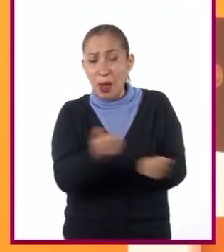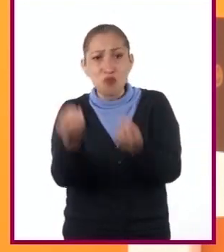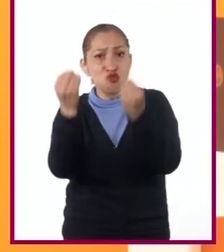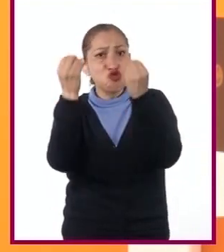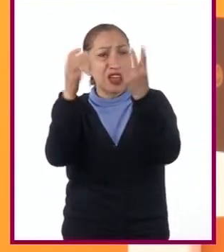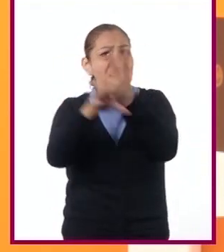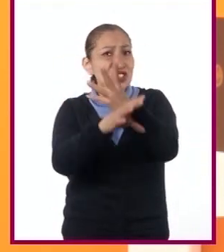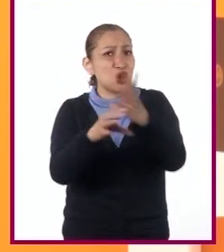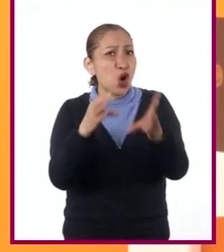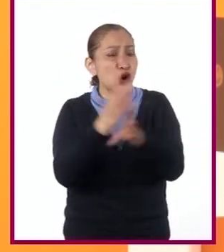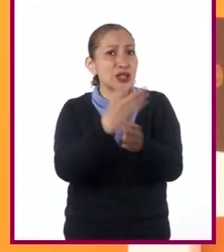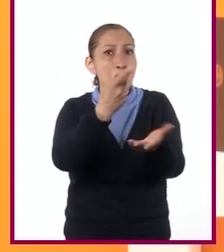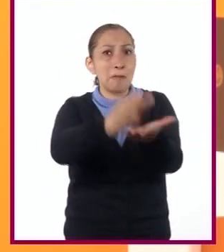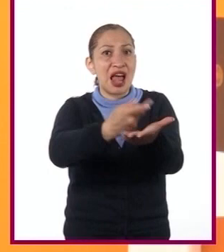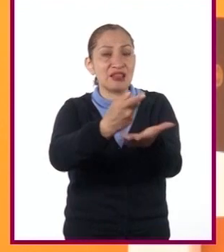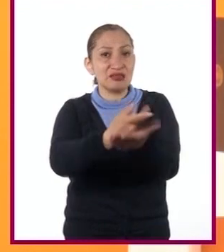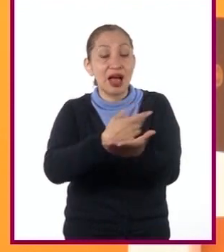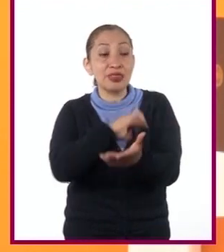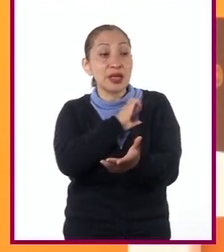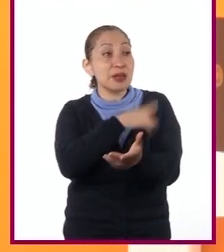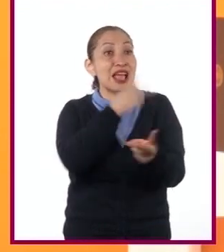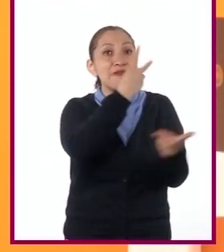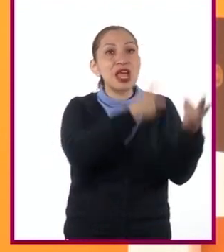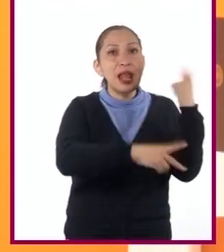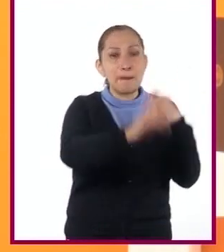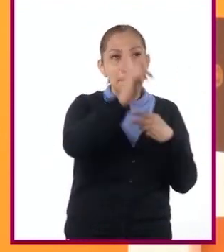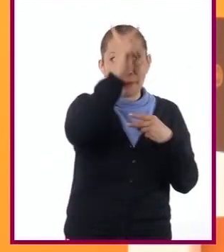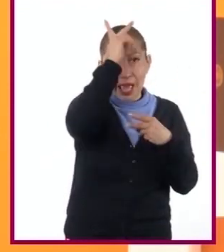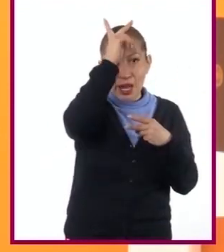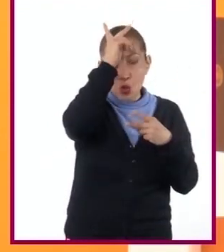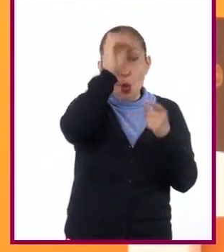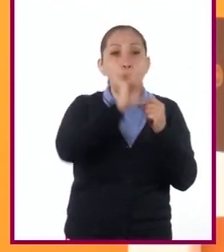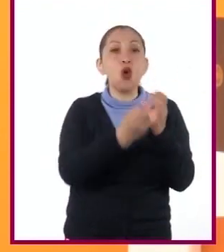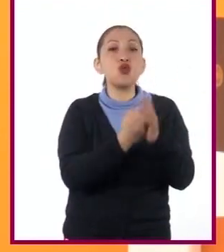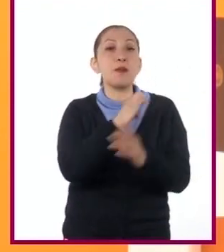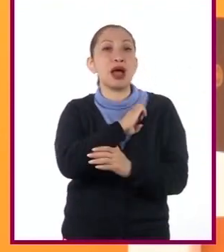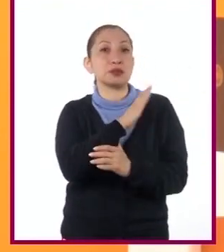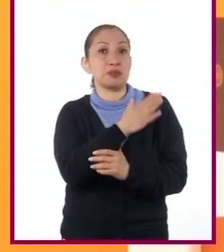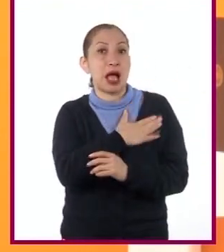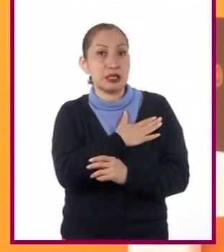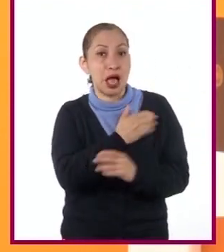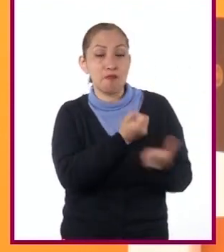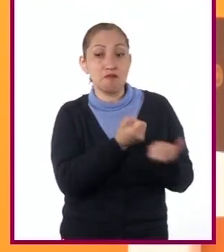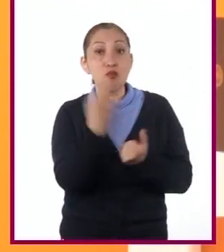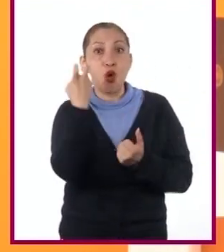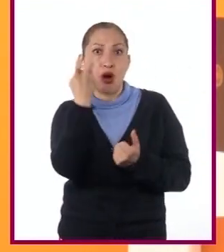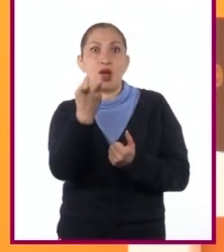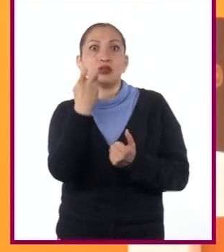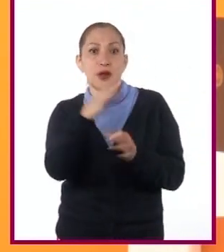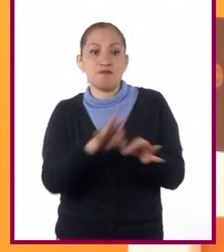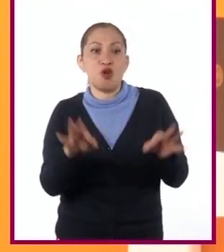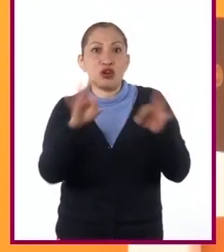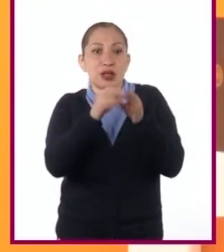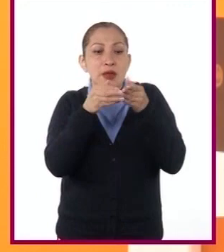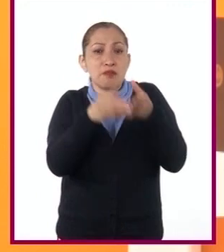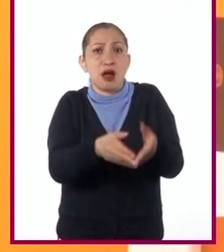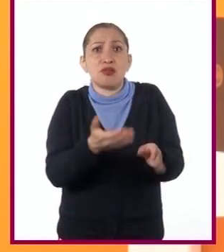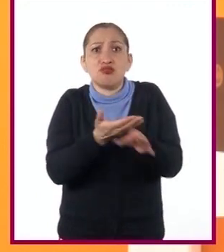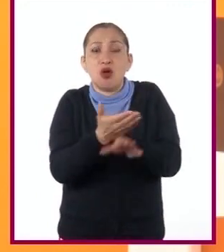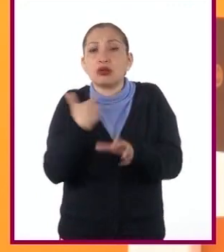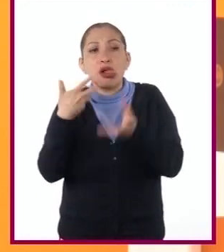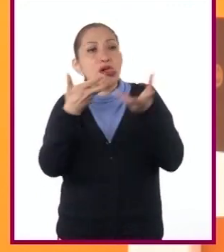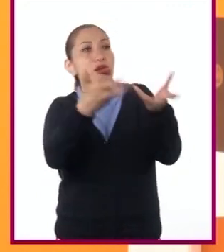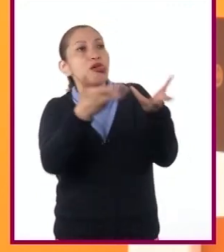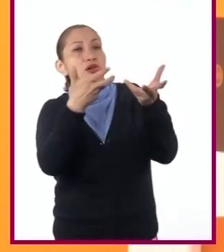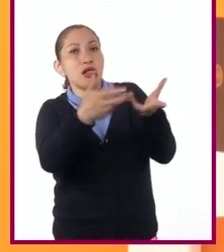inmensas cantidades de plata a España provenientes de Perú o de Nueva España. Por esa razón, esos barcos eran codiciados